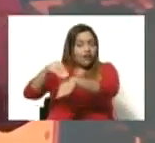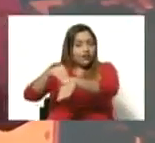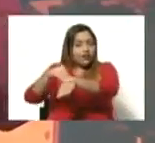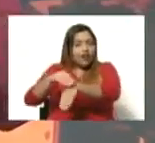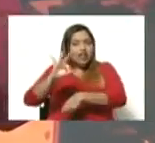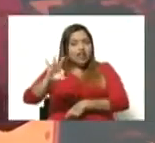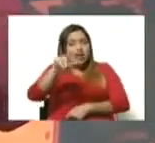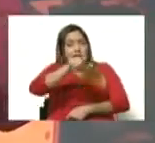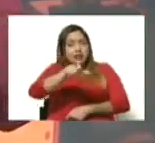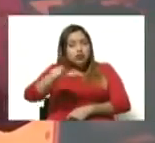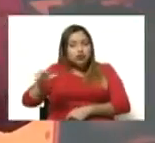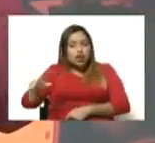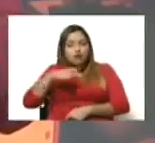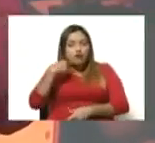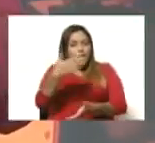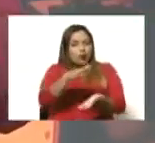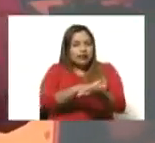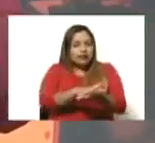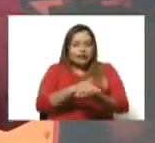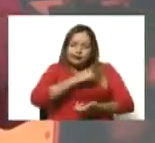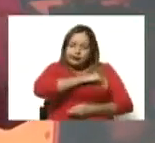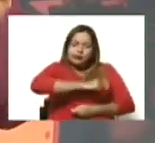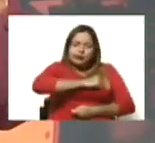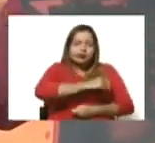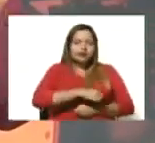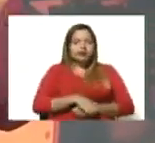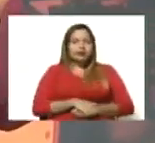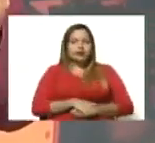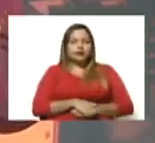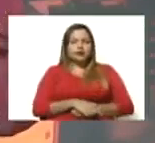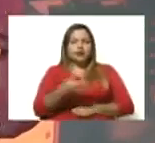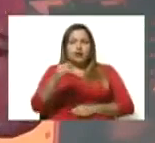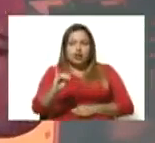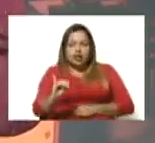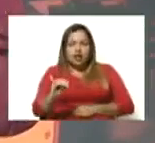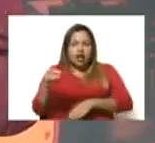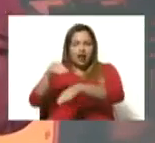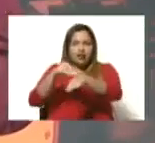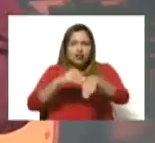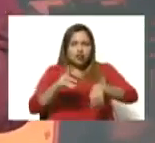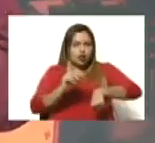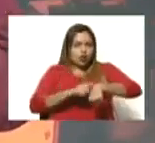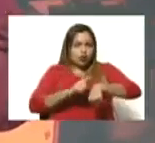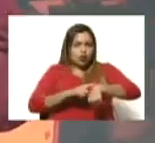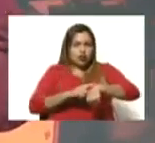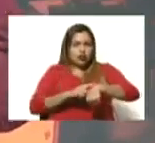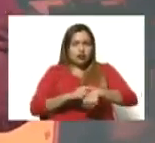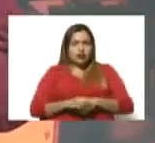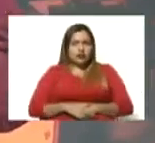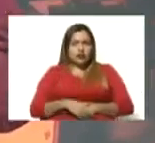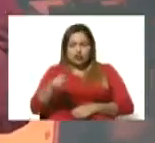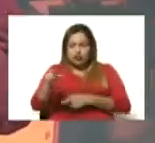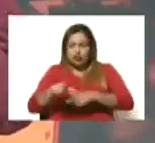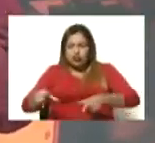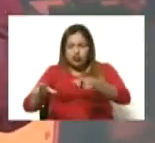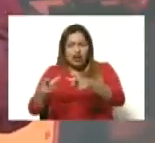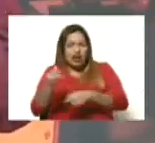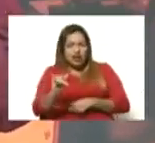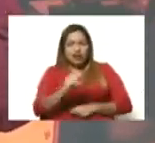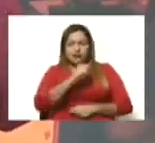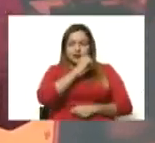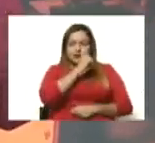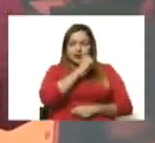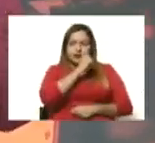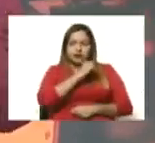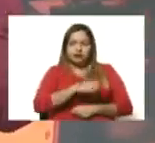3 personas fallecidas desafortunadamente. De hecho, nos está llegando reporte a esta hora y la situación en el Castaño es la siguiente. La